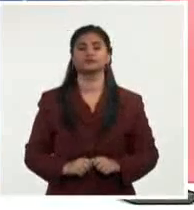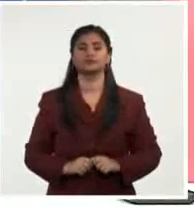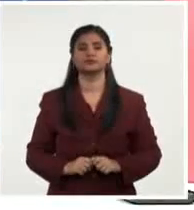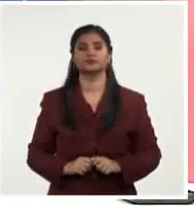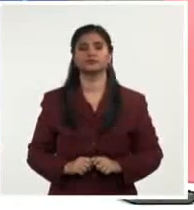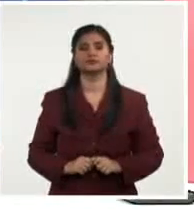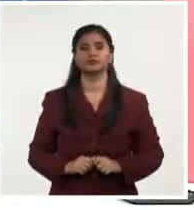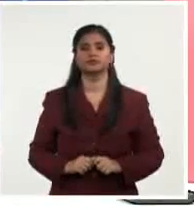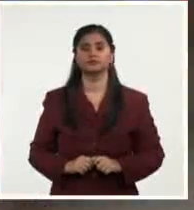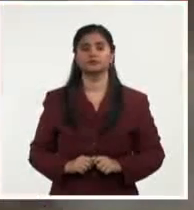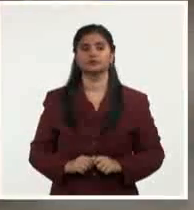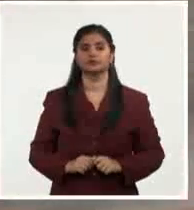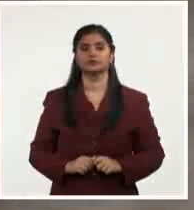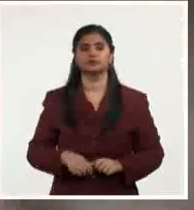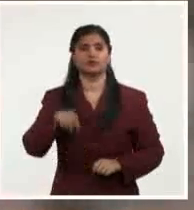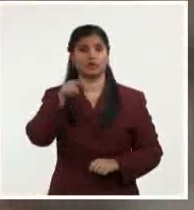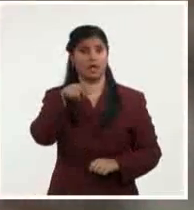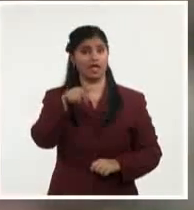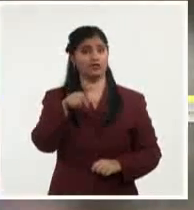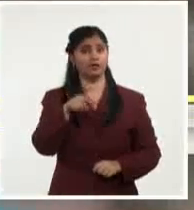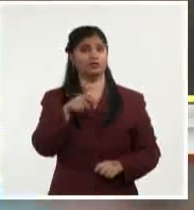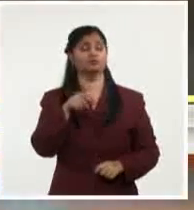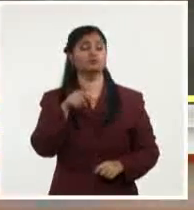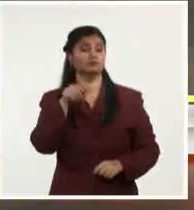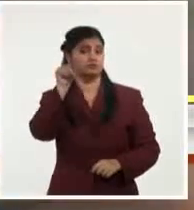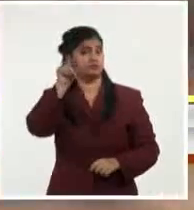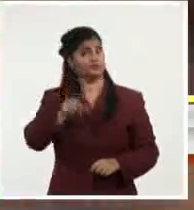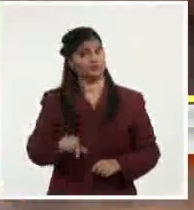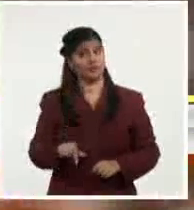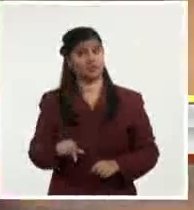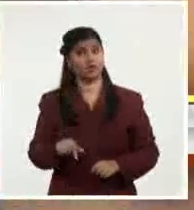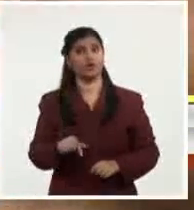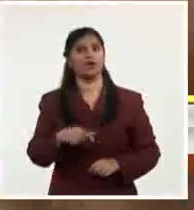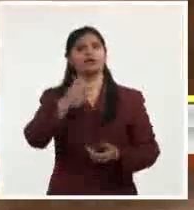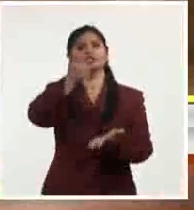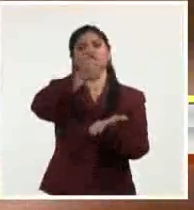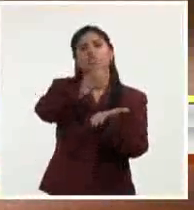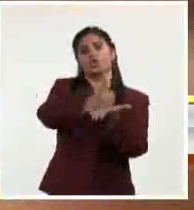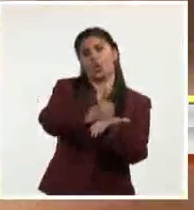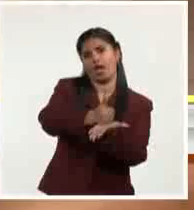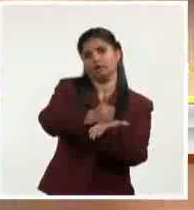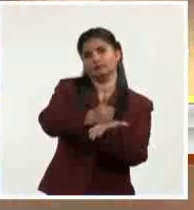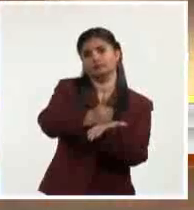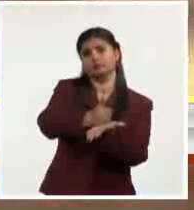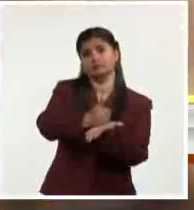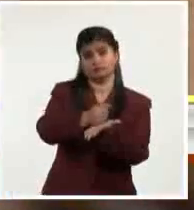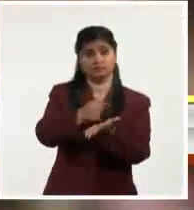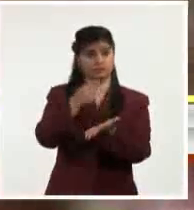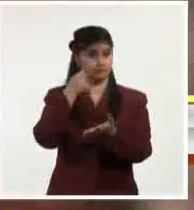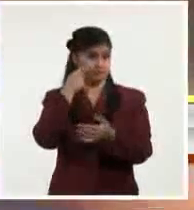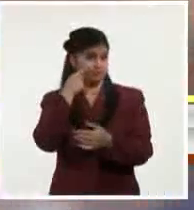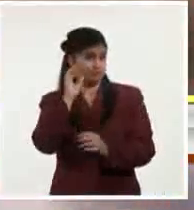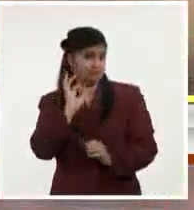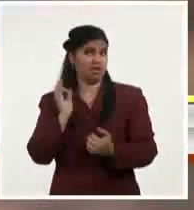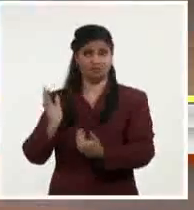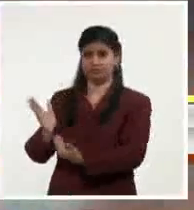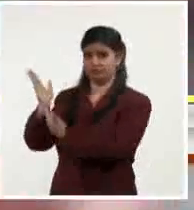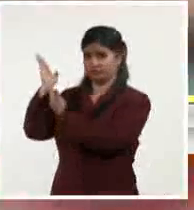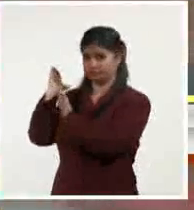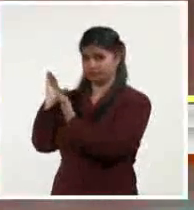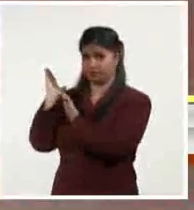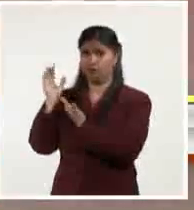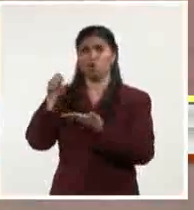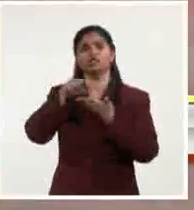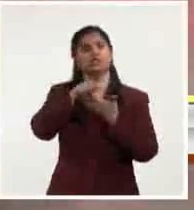autodenominado Estado Islámico. El ataque contra el templo ubicado en la ciudad de Kasindi, en la frontera con Uganda, ocurrió cuando se realizaba el